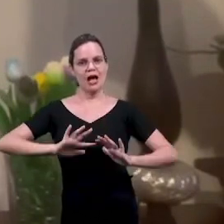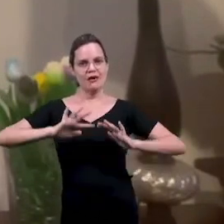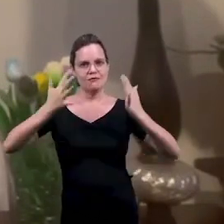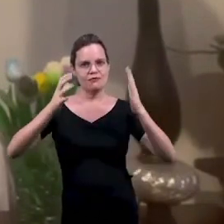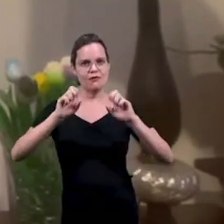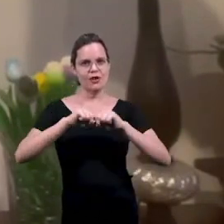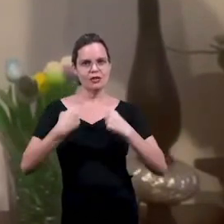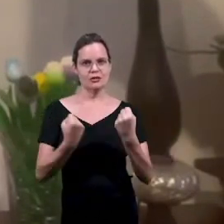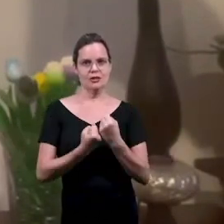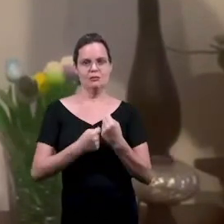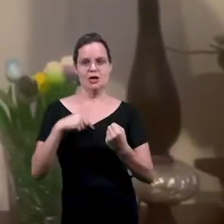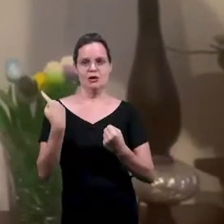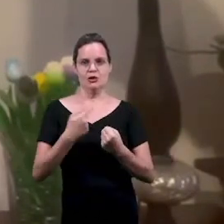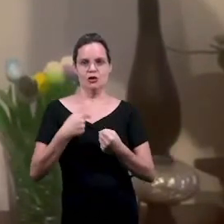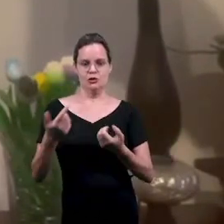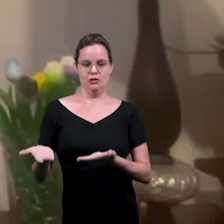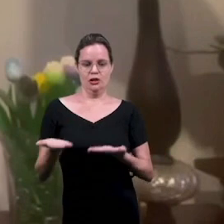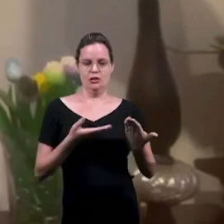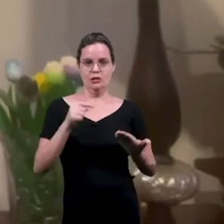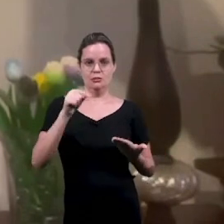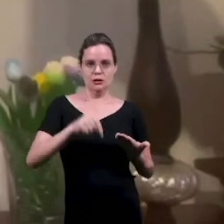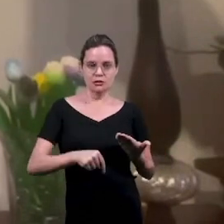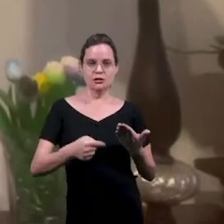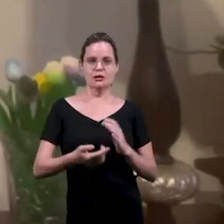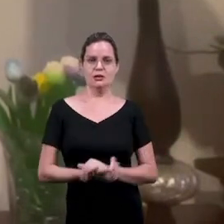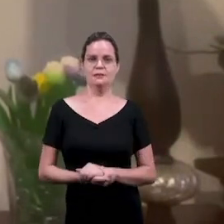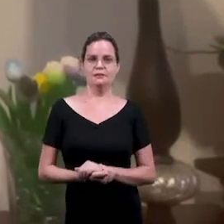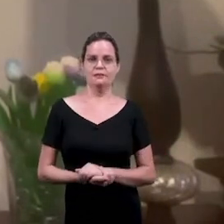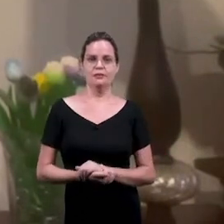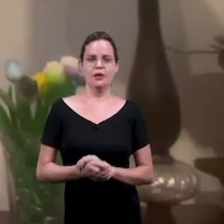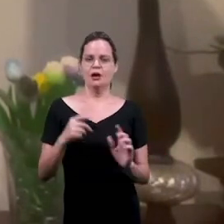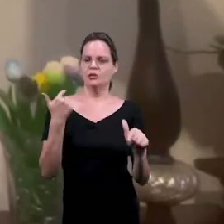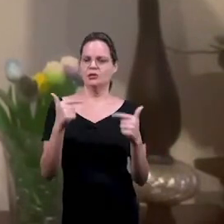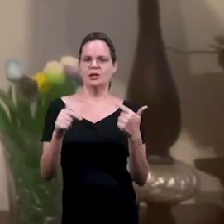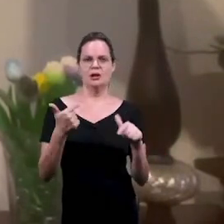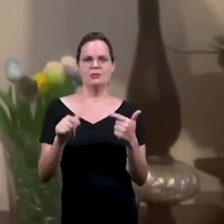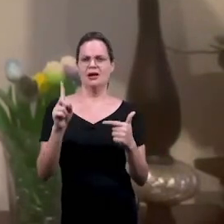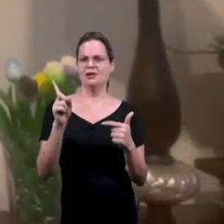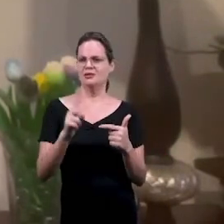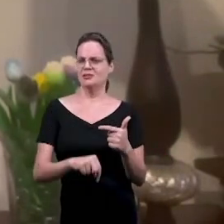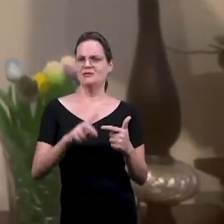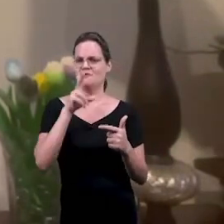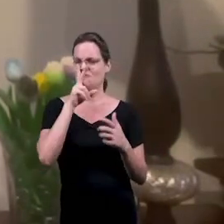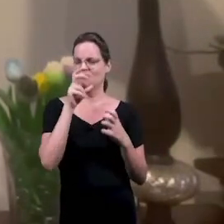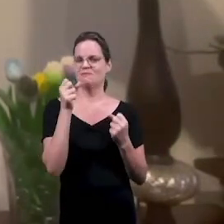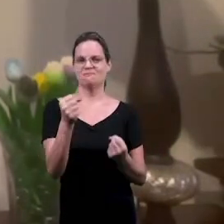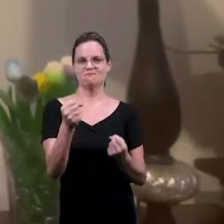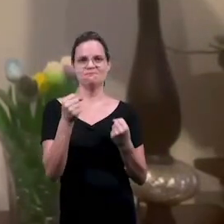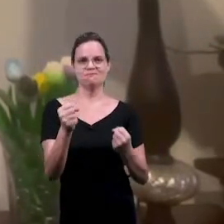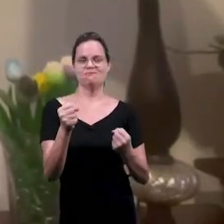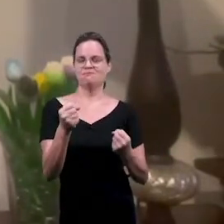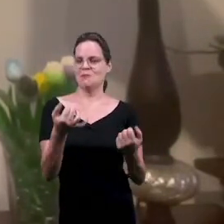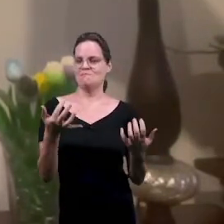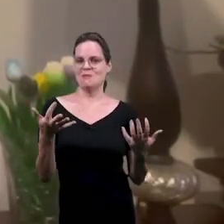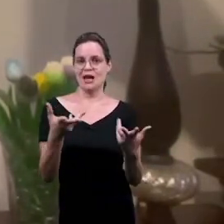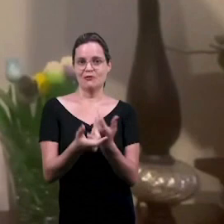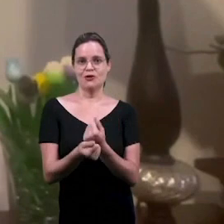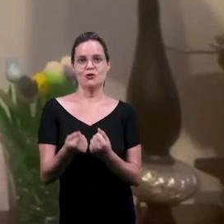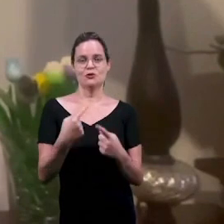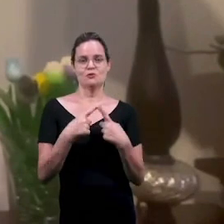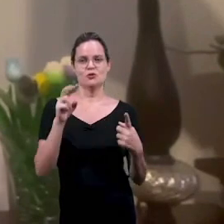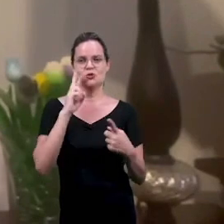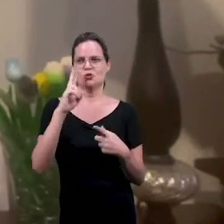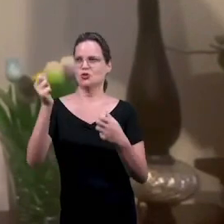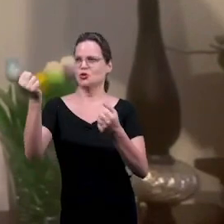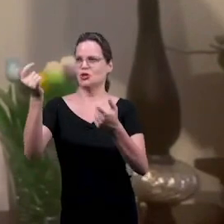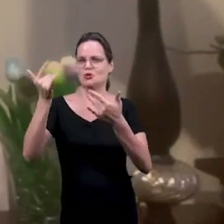EBD en tiempo real, otro grupo que hace la traducción de los eventos que nosotros recibimos de Brasil, y en fin, mis amados, el trabajo ha sido muy